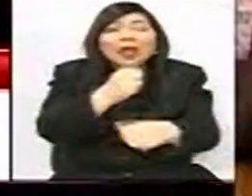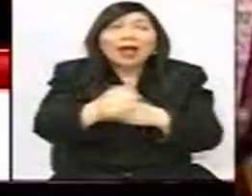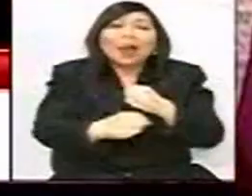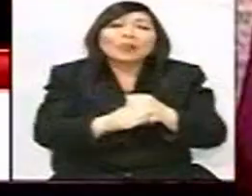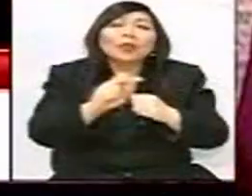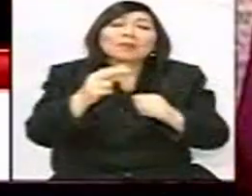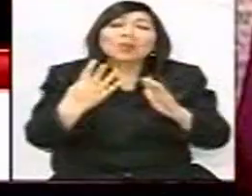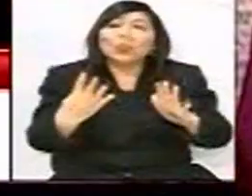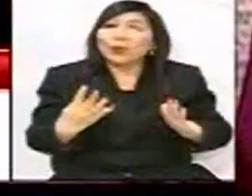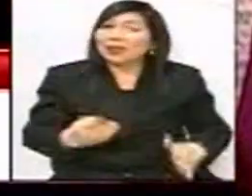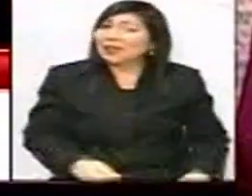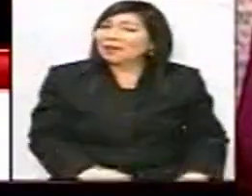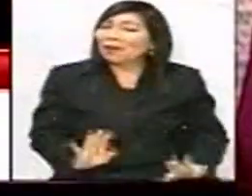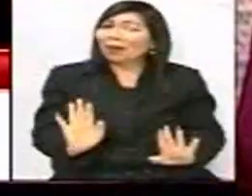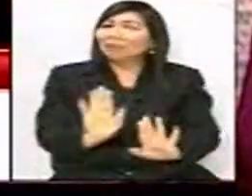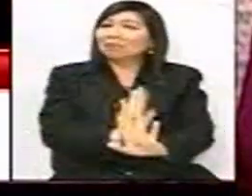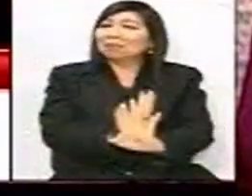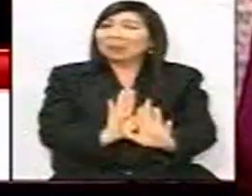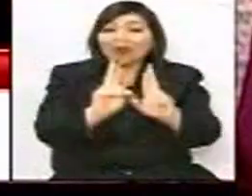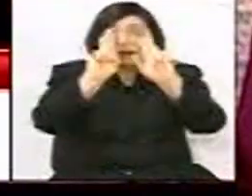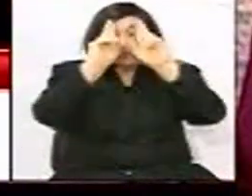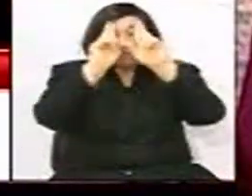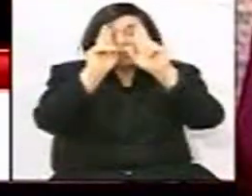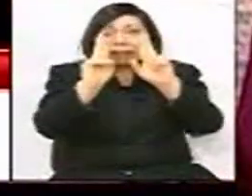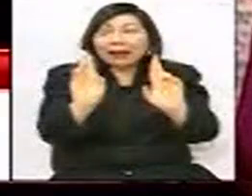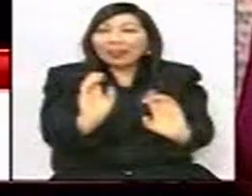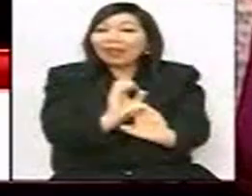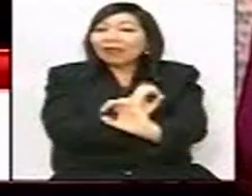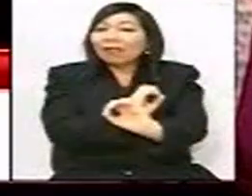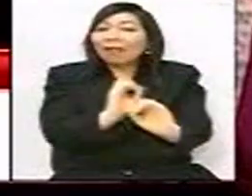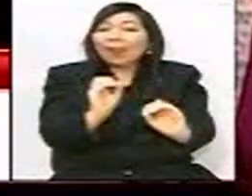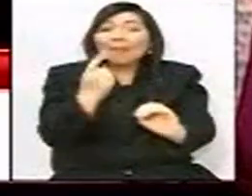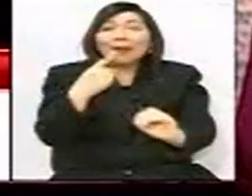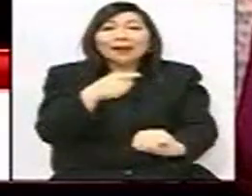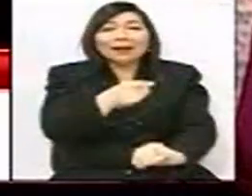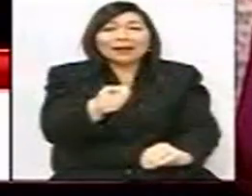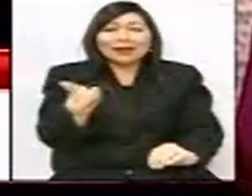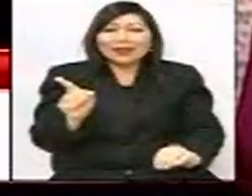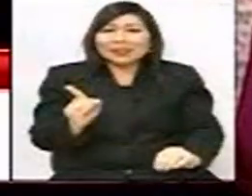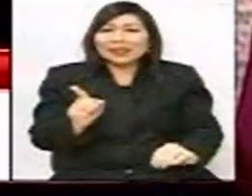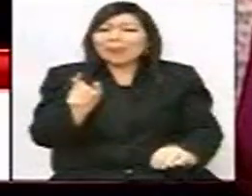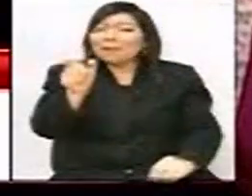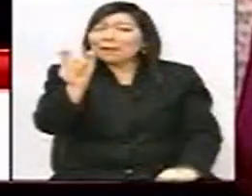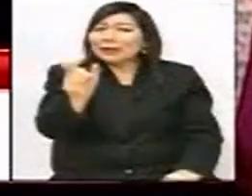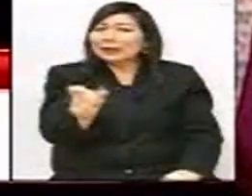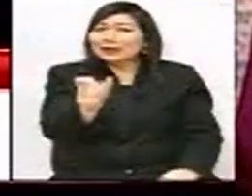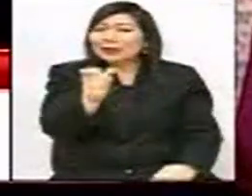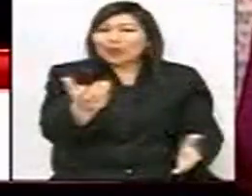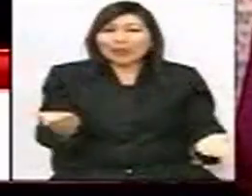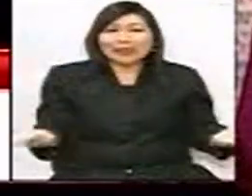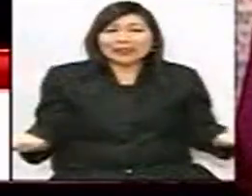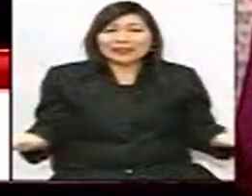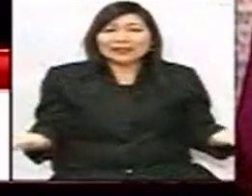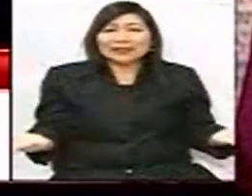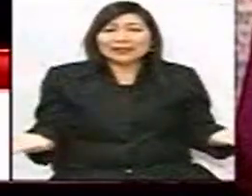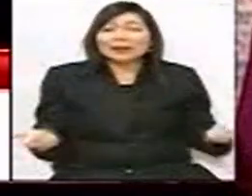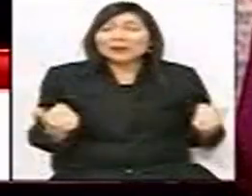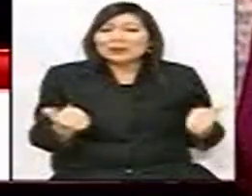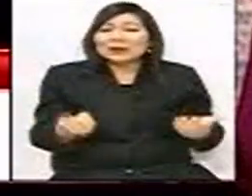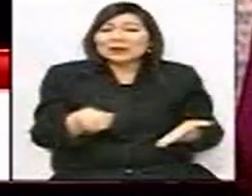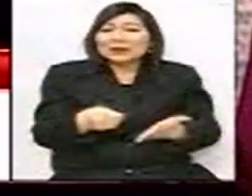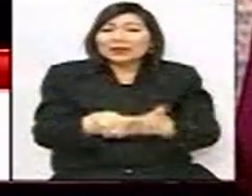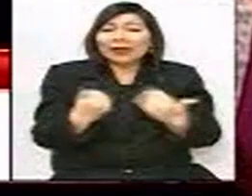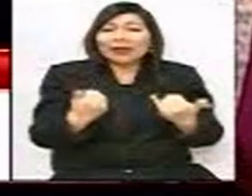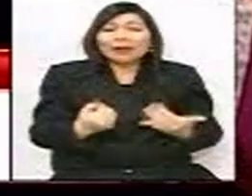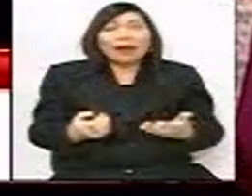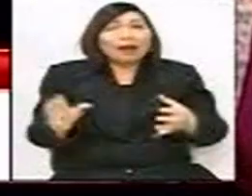2009. No se hicieron respetar para que estos señores que tuvieron la buena pro